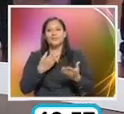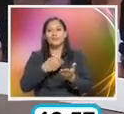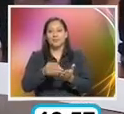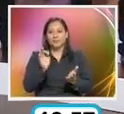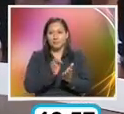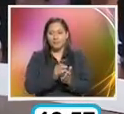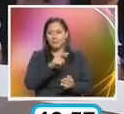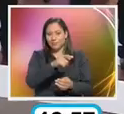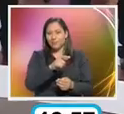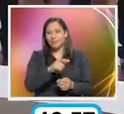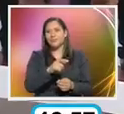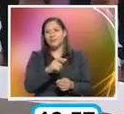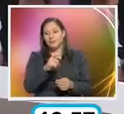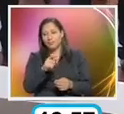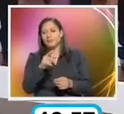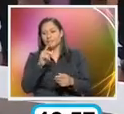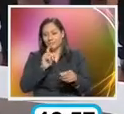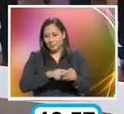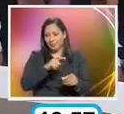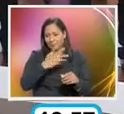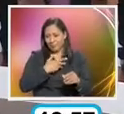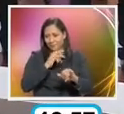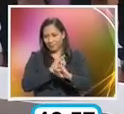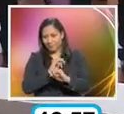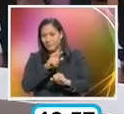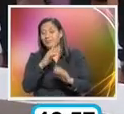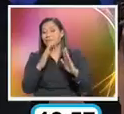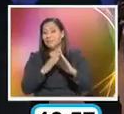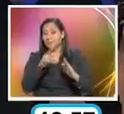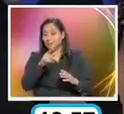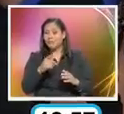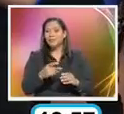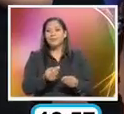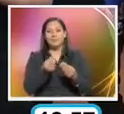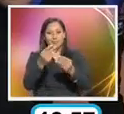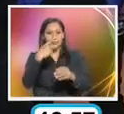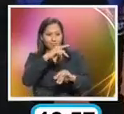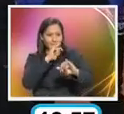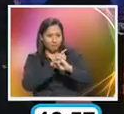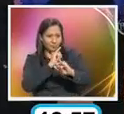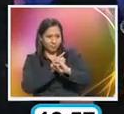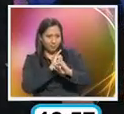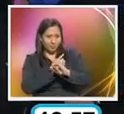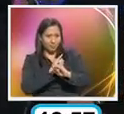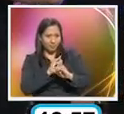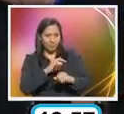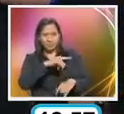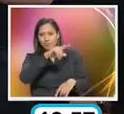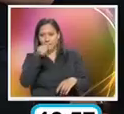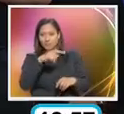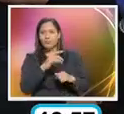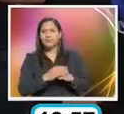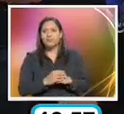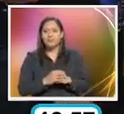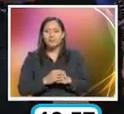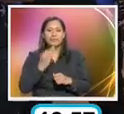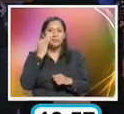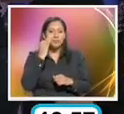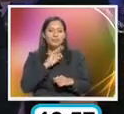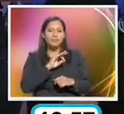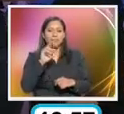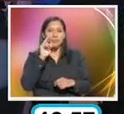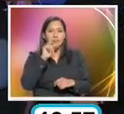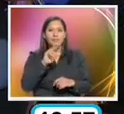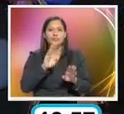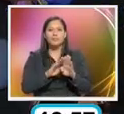los refrescantes y atrevidos que están También. allá en casa, dale en las redes sociales. ¿Cómo no? En Facebook nos pueden